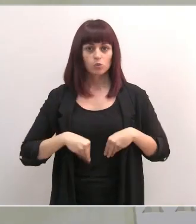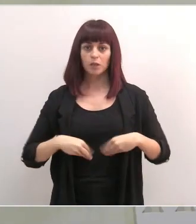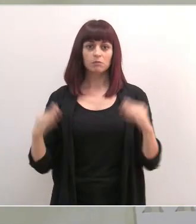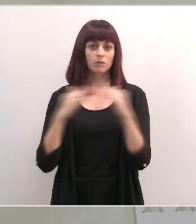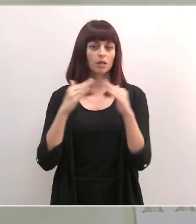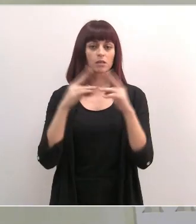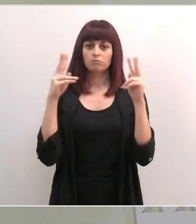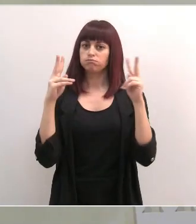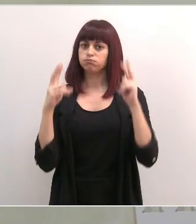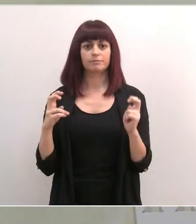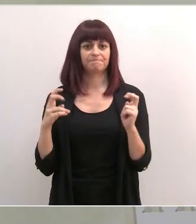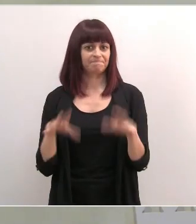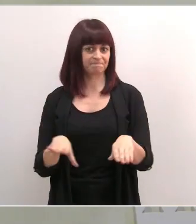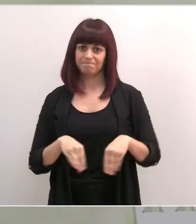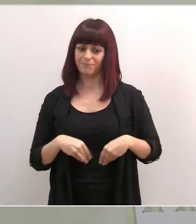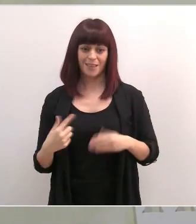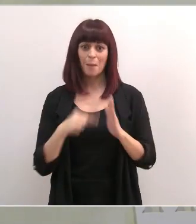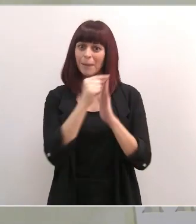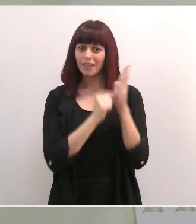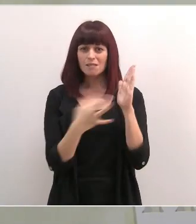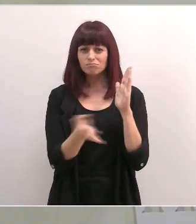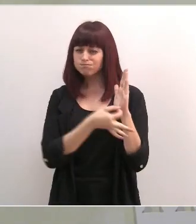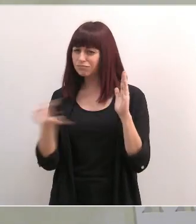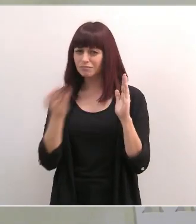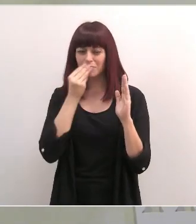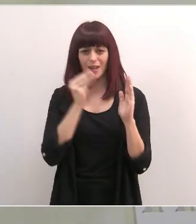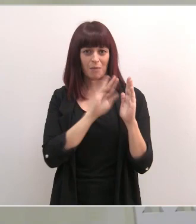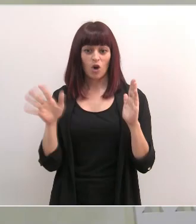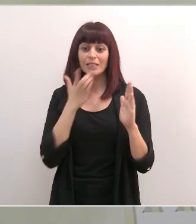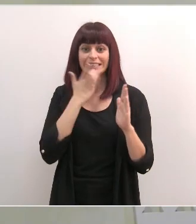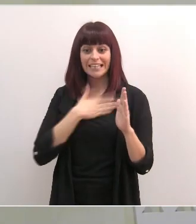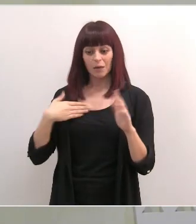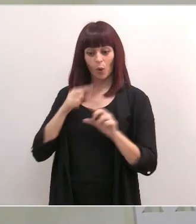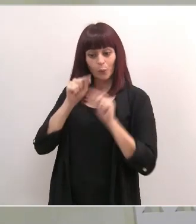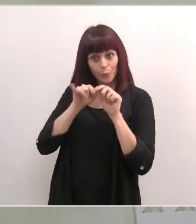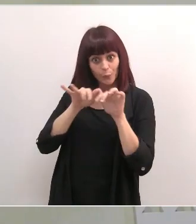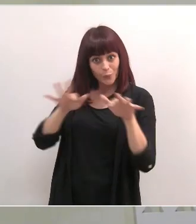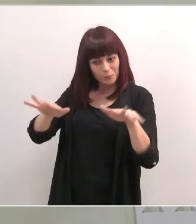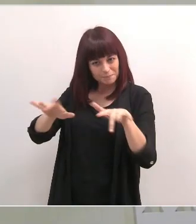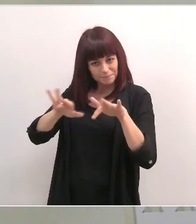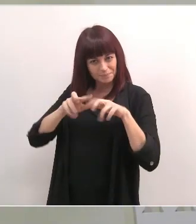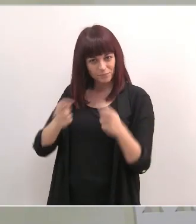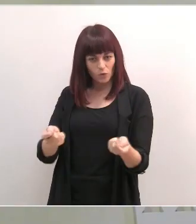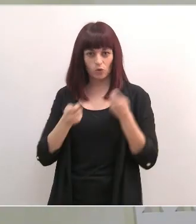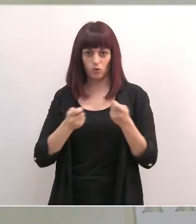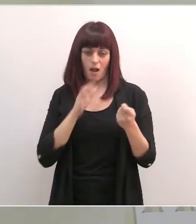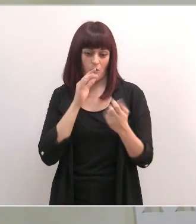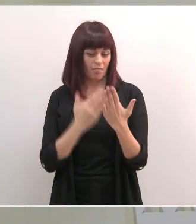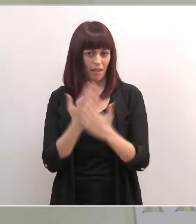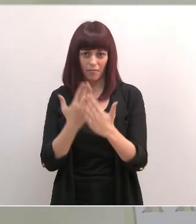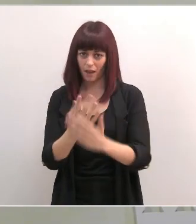casa. Esta es la medida más eficaz si queremos detener el contagio de muchas personas en estos días tan